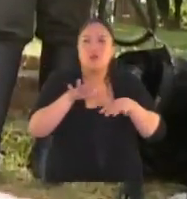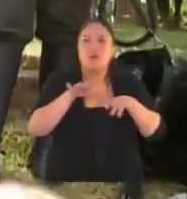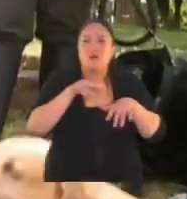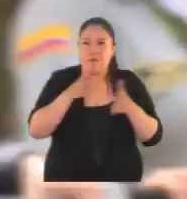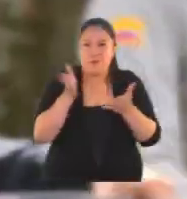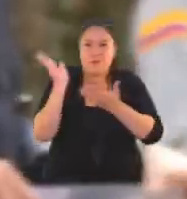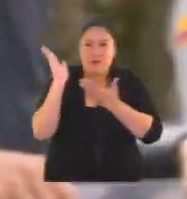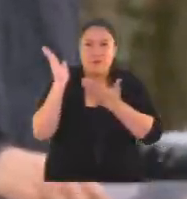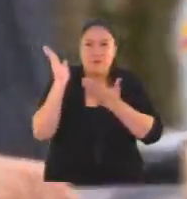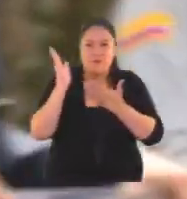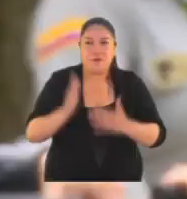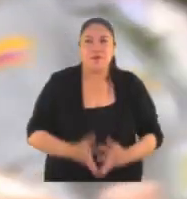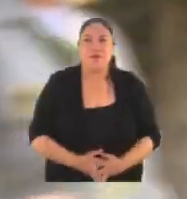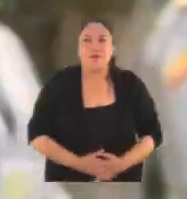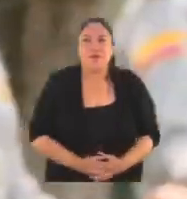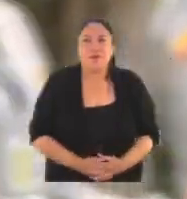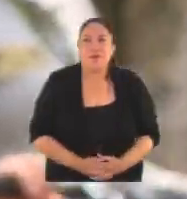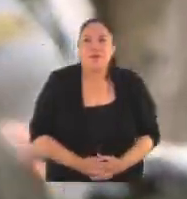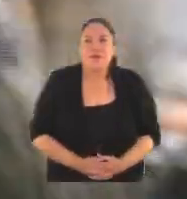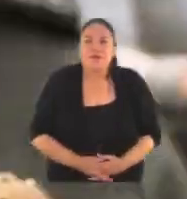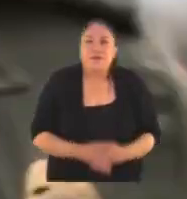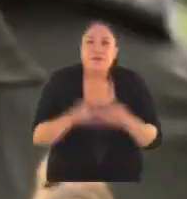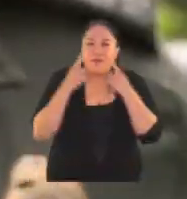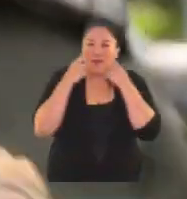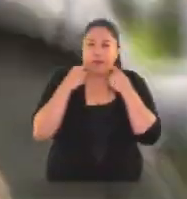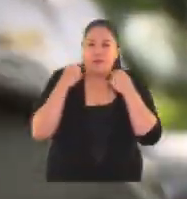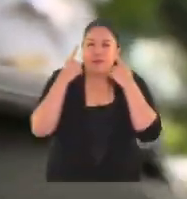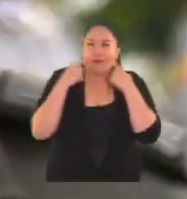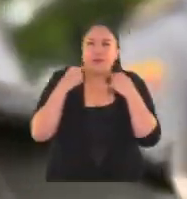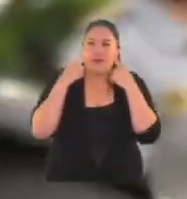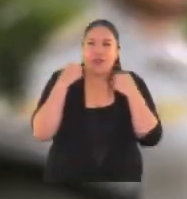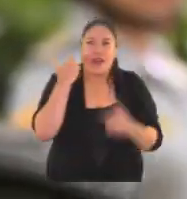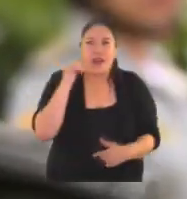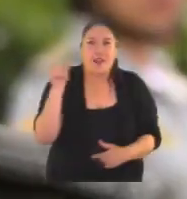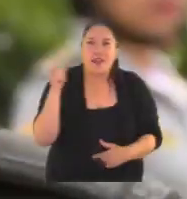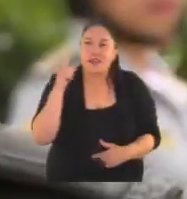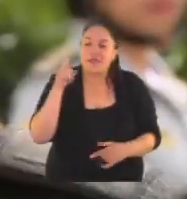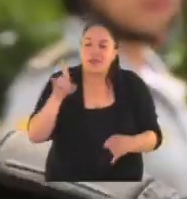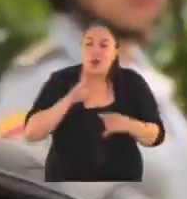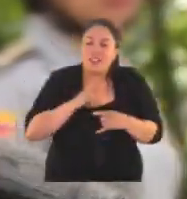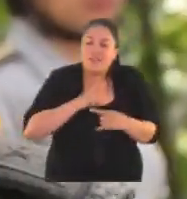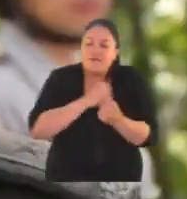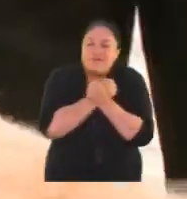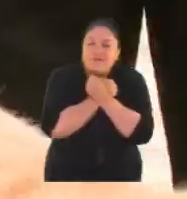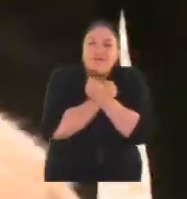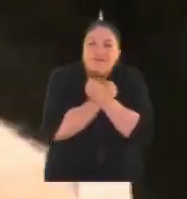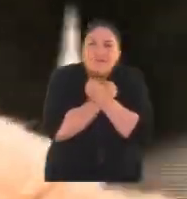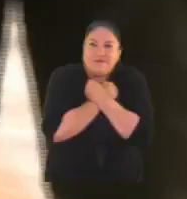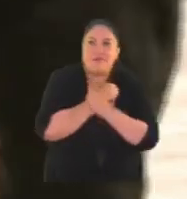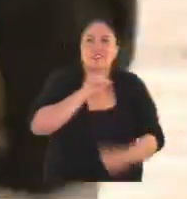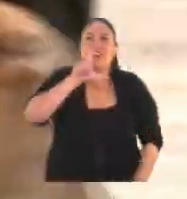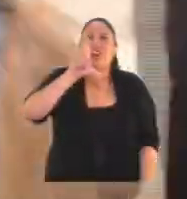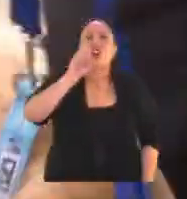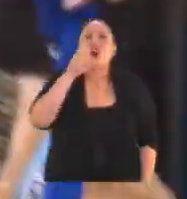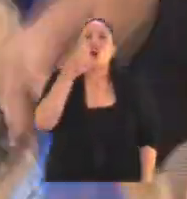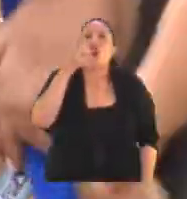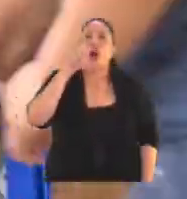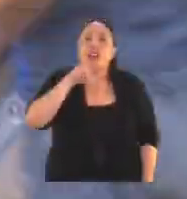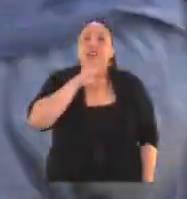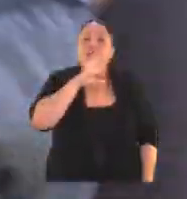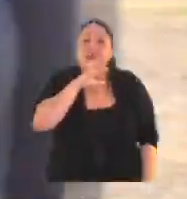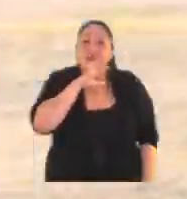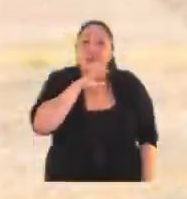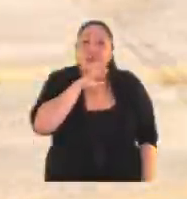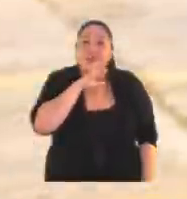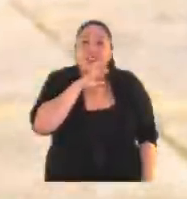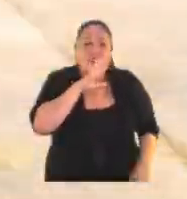explosivos. Las lágrimas de la patrullera Millán son el reflejo del amor que le tiene a Logan, el que durante años le sirvió al país a